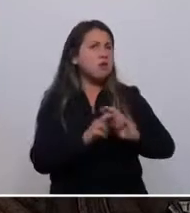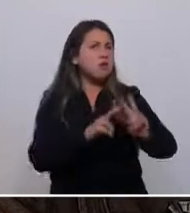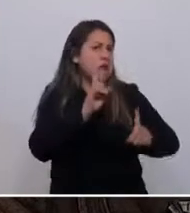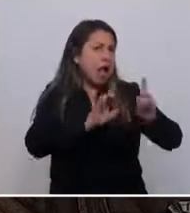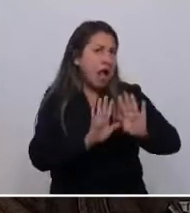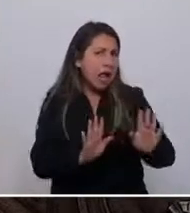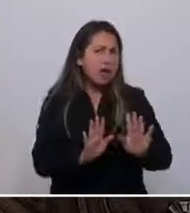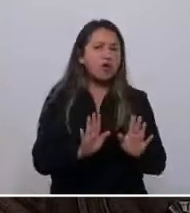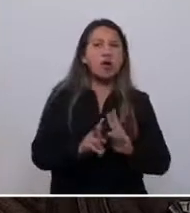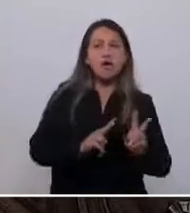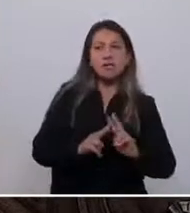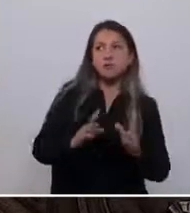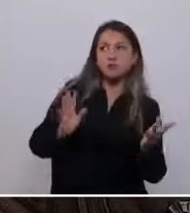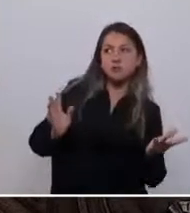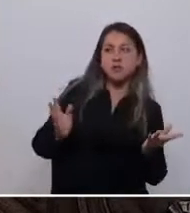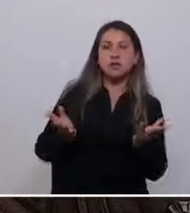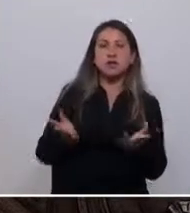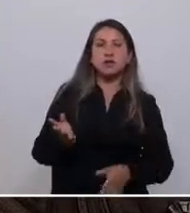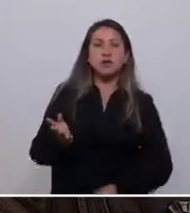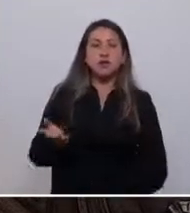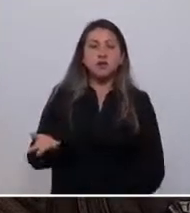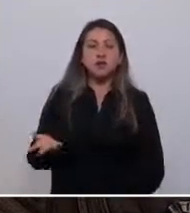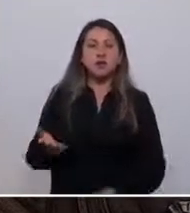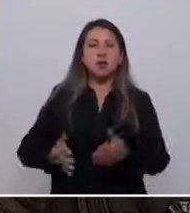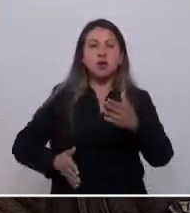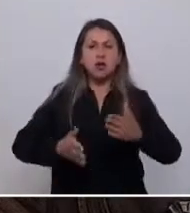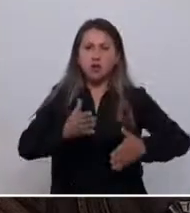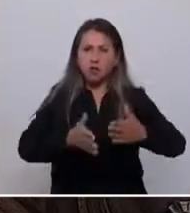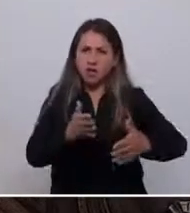para hacer un enseñamiento más fuerte de la robótica.